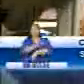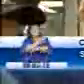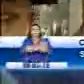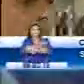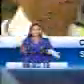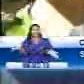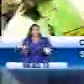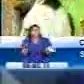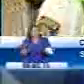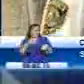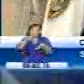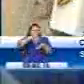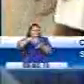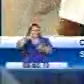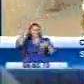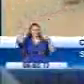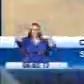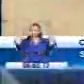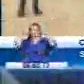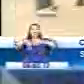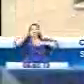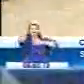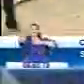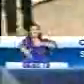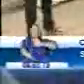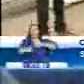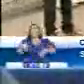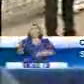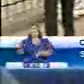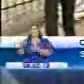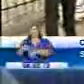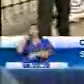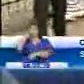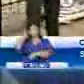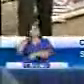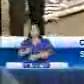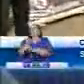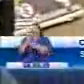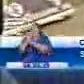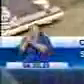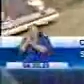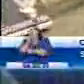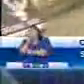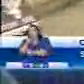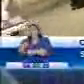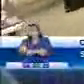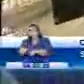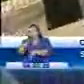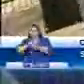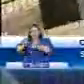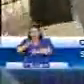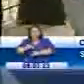discotecas en la madrugada con nuestros uniformados con alcoholímetros desechables en una campaña preventiva para las personas que habían ingerido alcohol que no